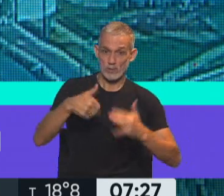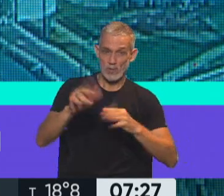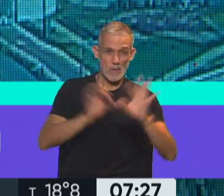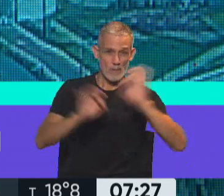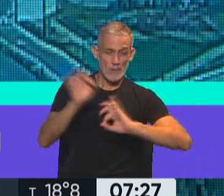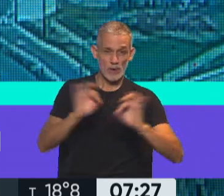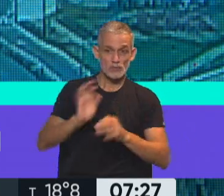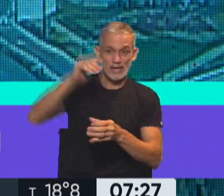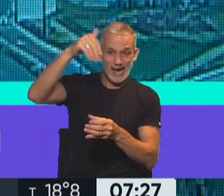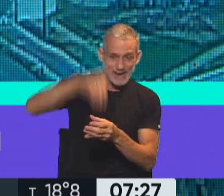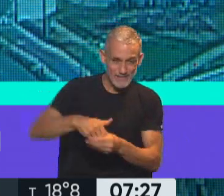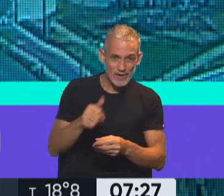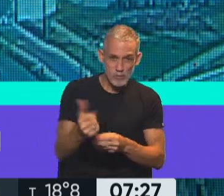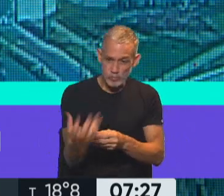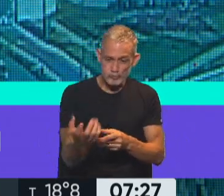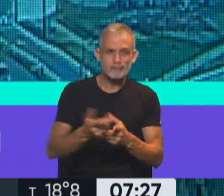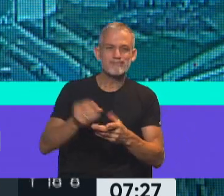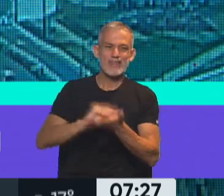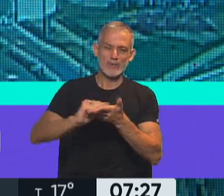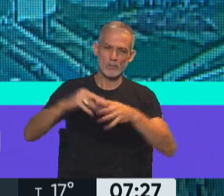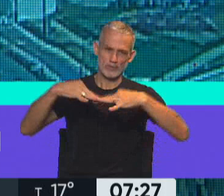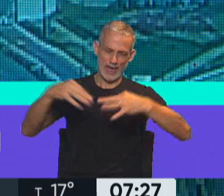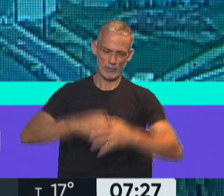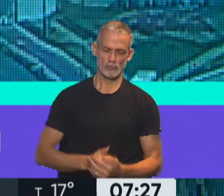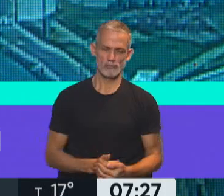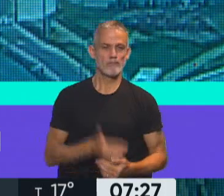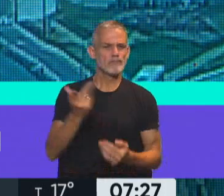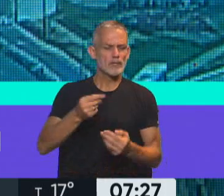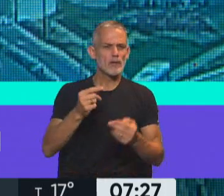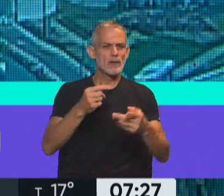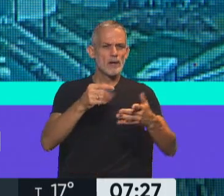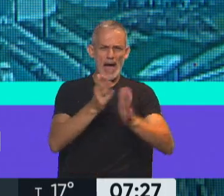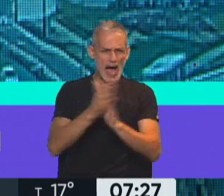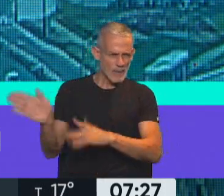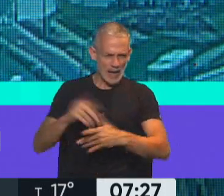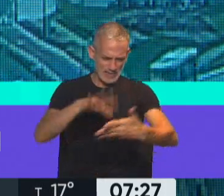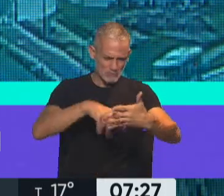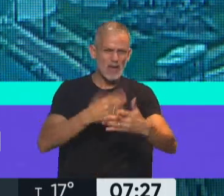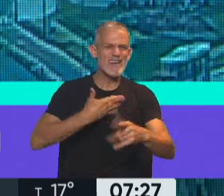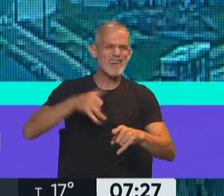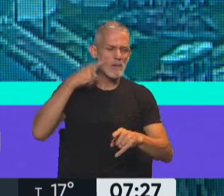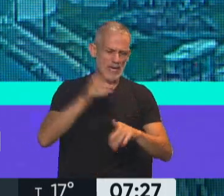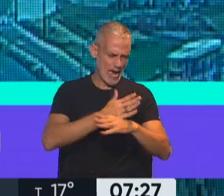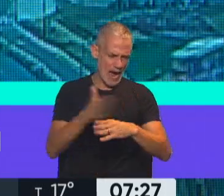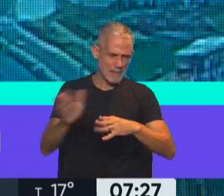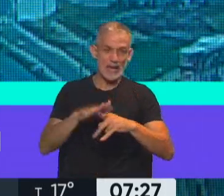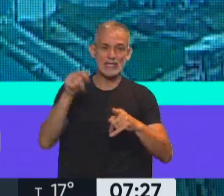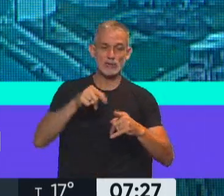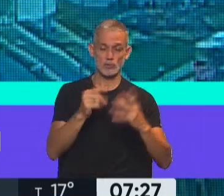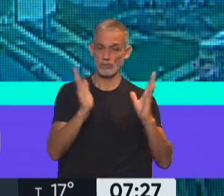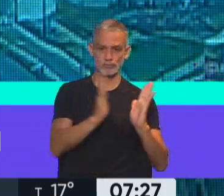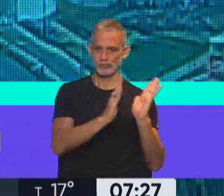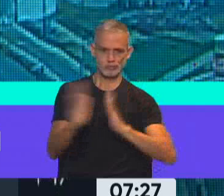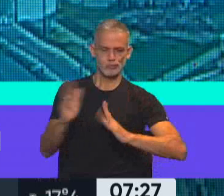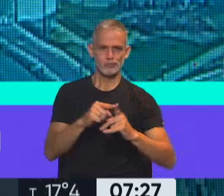proyecto sea votado en la cámara baja sí es cierto que al margen del entendimiento con el fondo monetario internacional esto sirve de reordenamiento